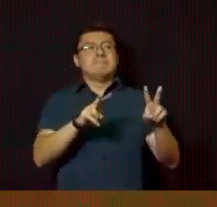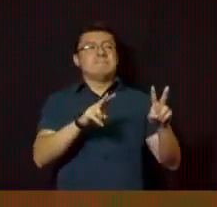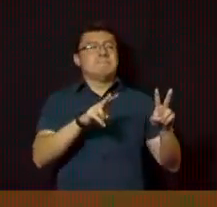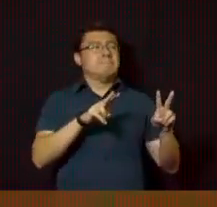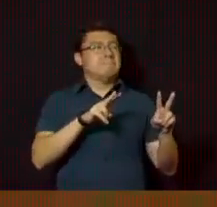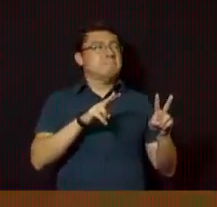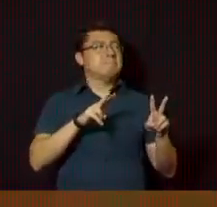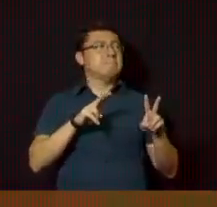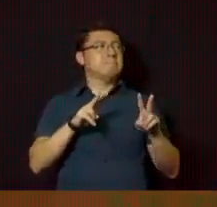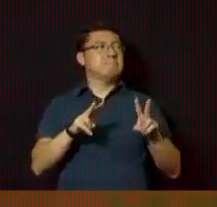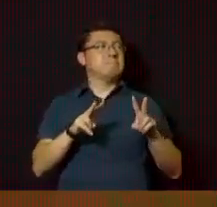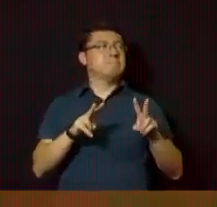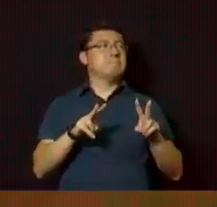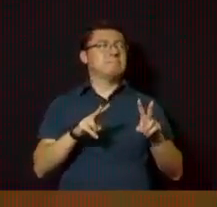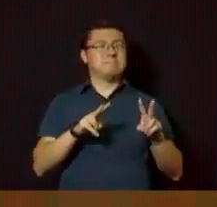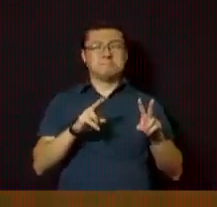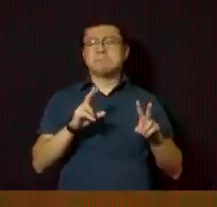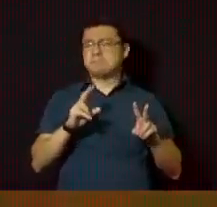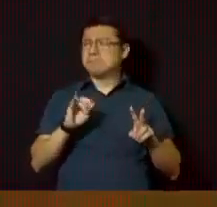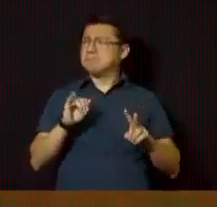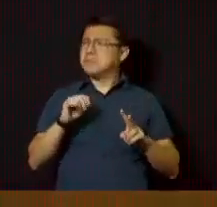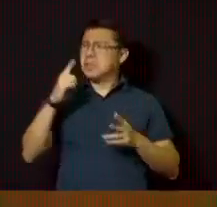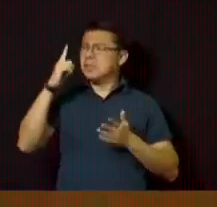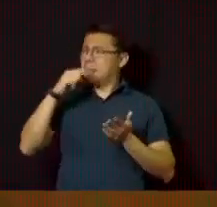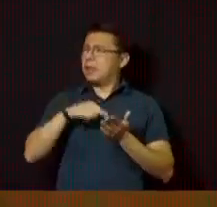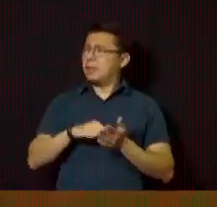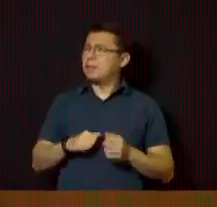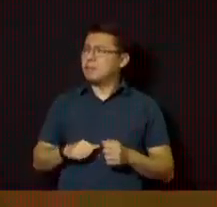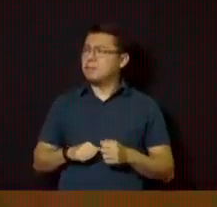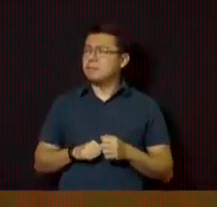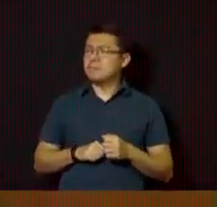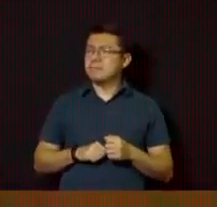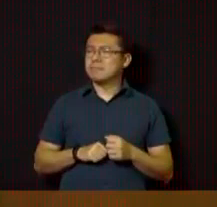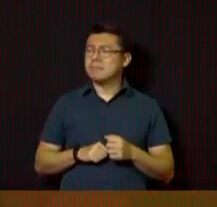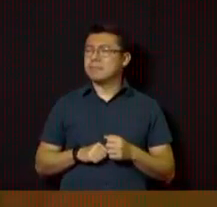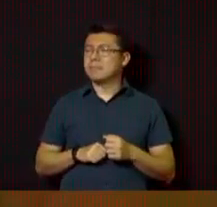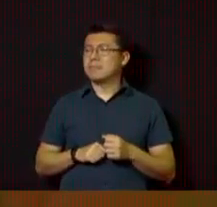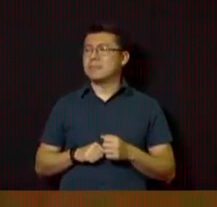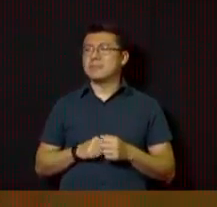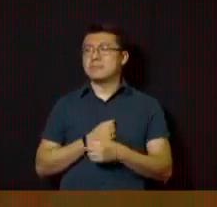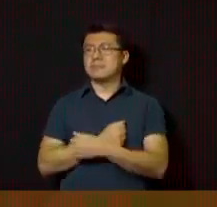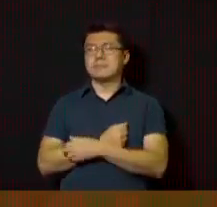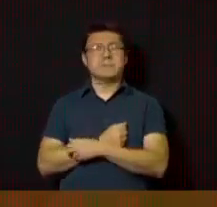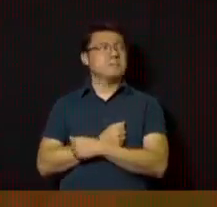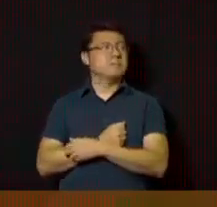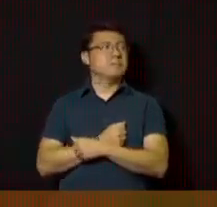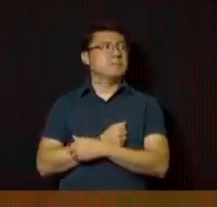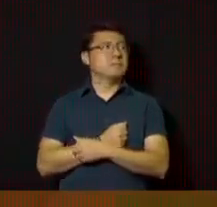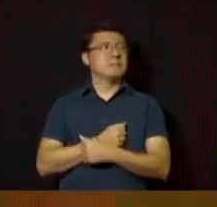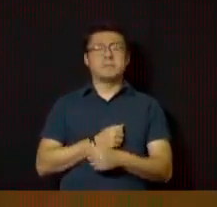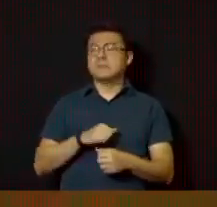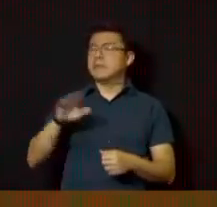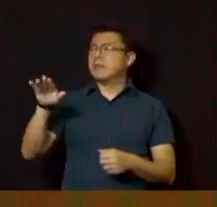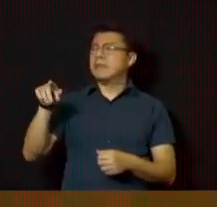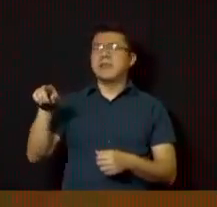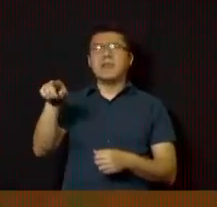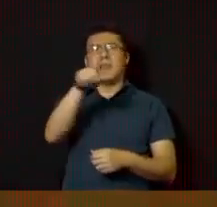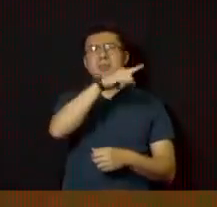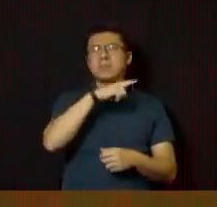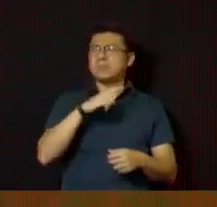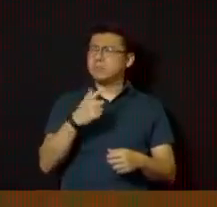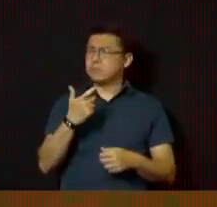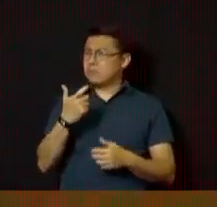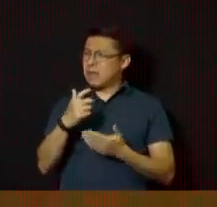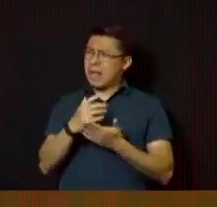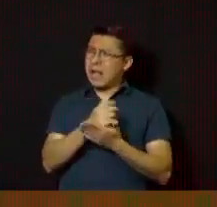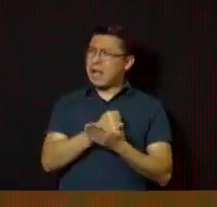otra que creerle, ¿no? Dije, pues bueno, porque incluso le dije, Héctor, ¿por qué ellos ganan más? Porque